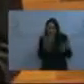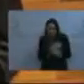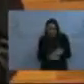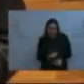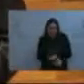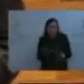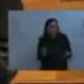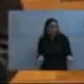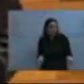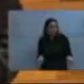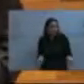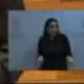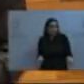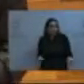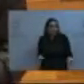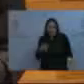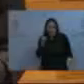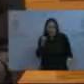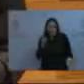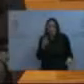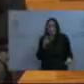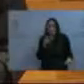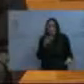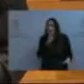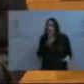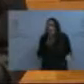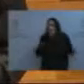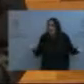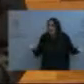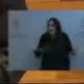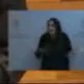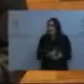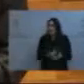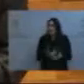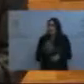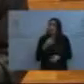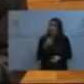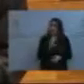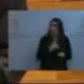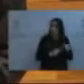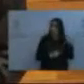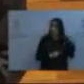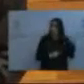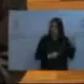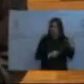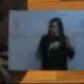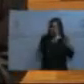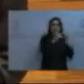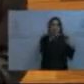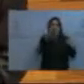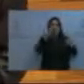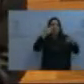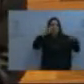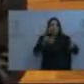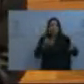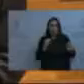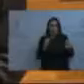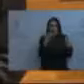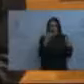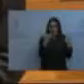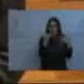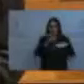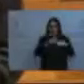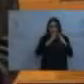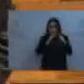y de no sé cómo calificarlo, ¿no? Mire, yo le pregunté 2 cosas, señora consejera. Una fecha cierta, la ocupación de las viviendas, que